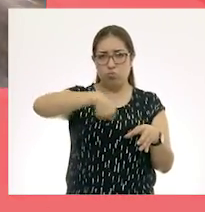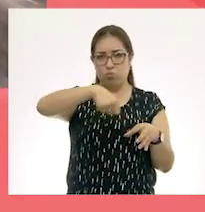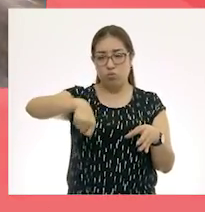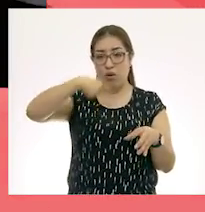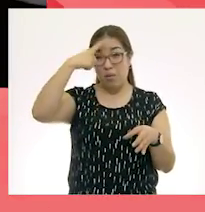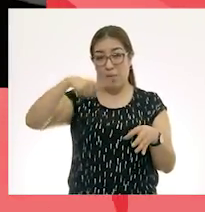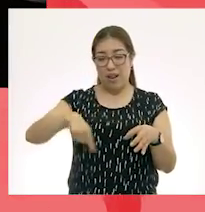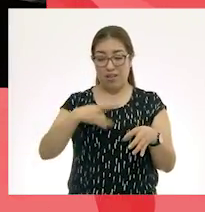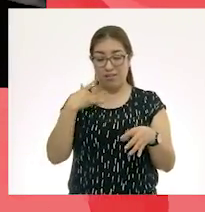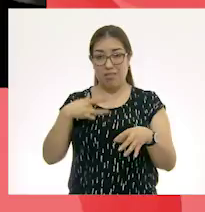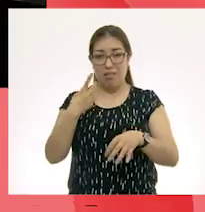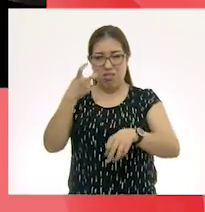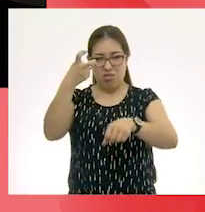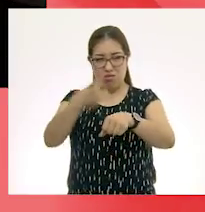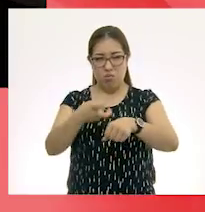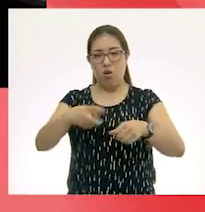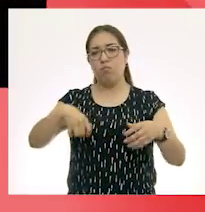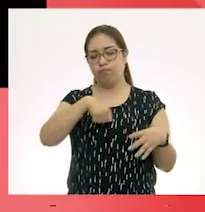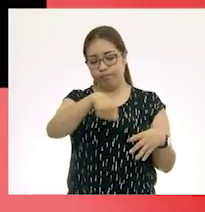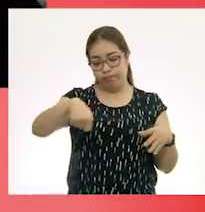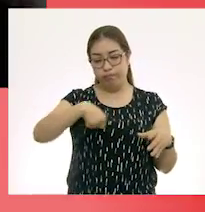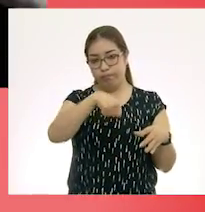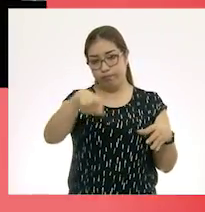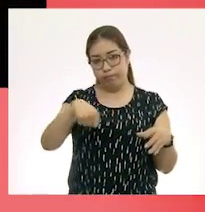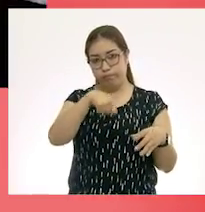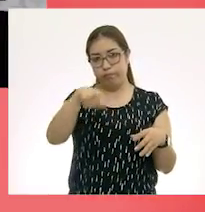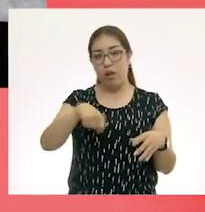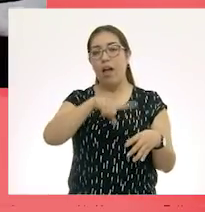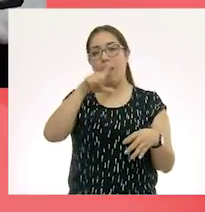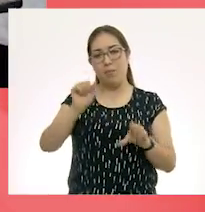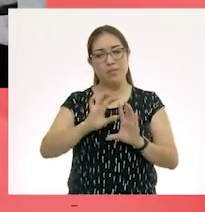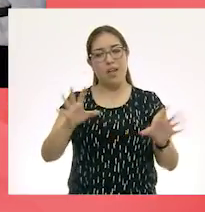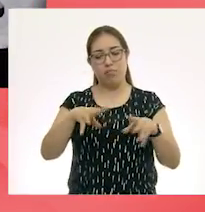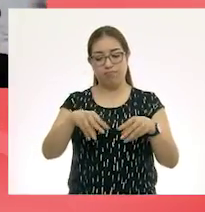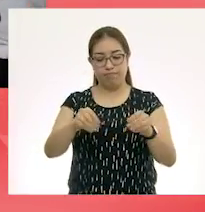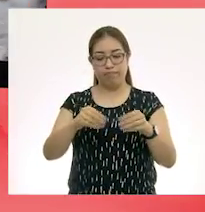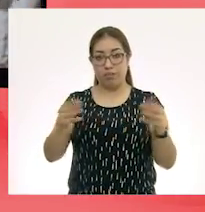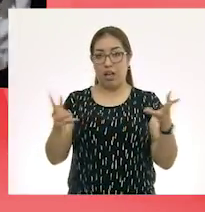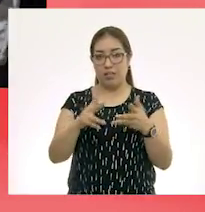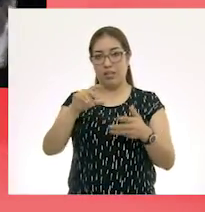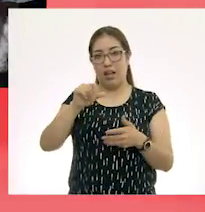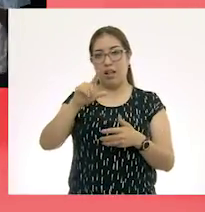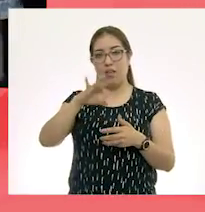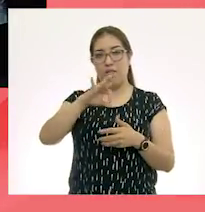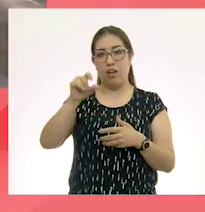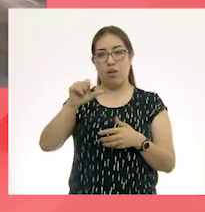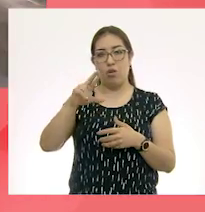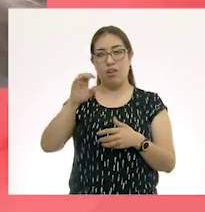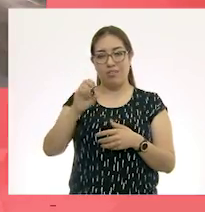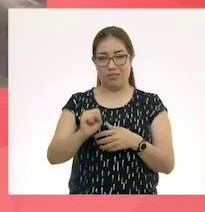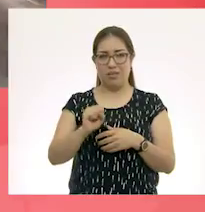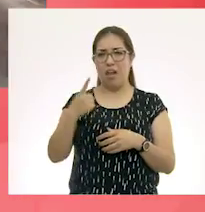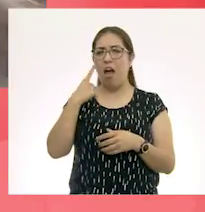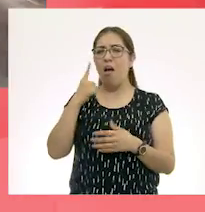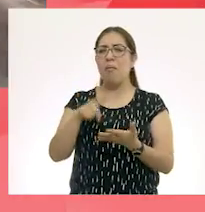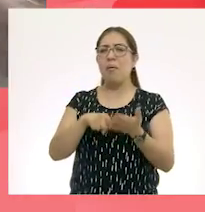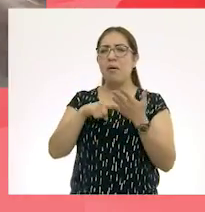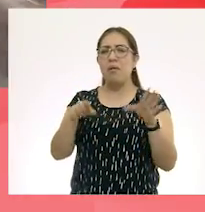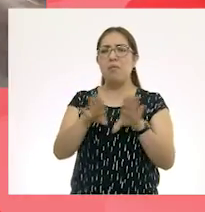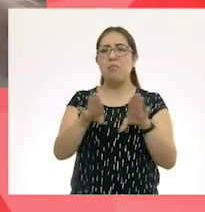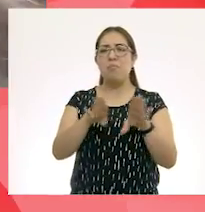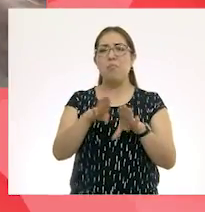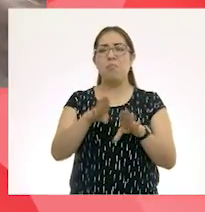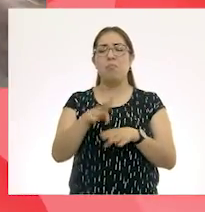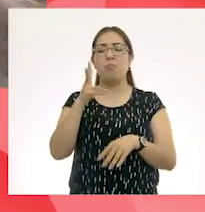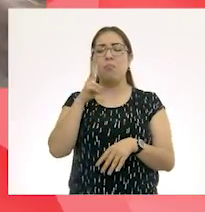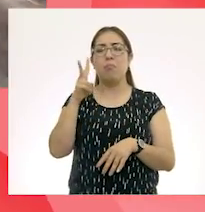ponga durito. Sí, para que se hagan duros los alfajores. Perfecto. ¿Nos puede mostrar cómo le agrega el pilón